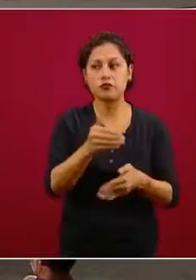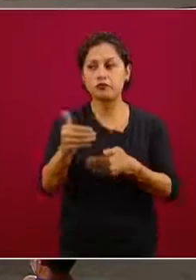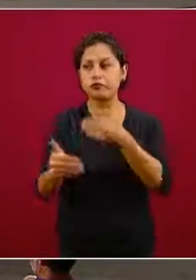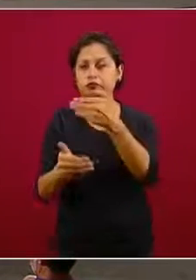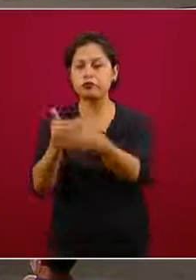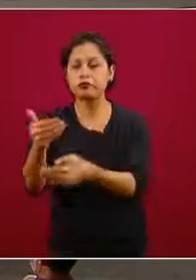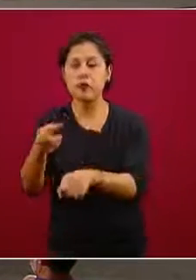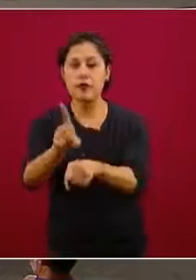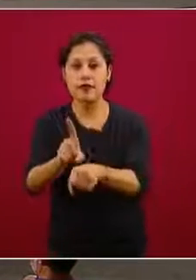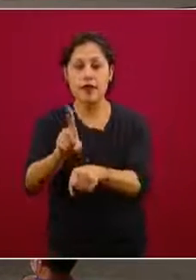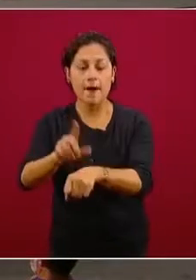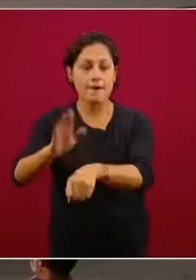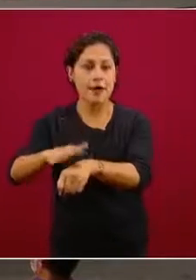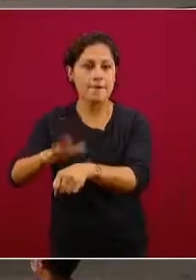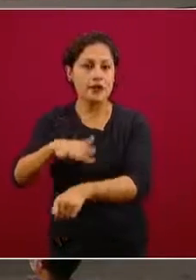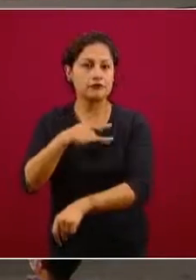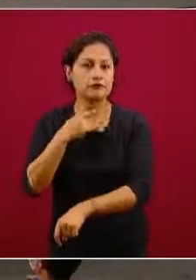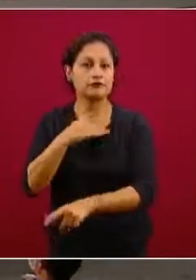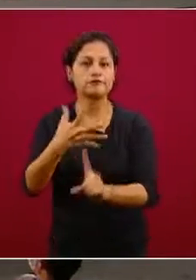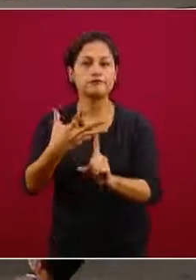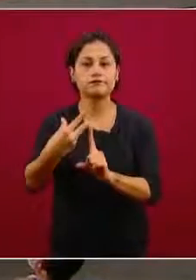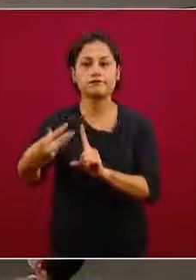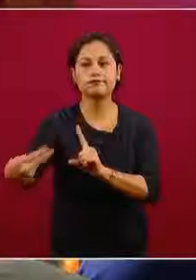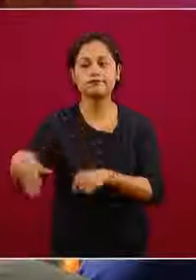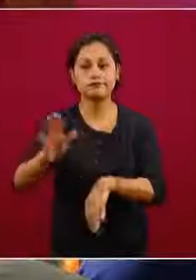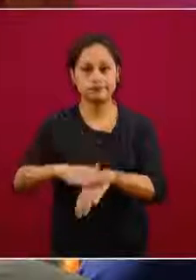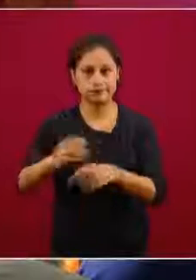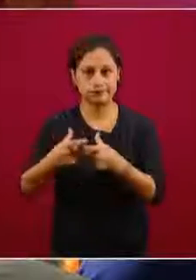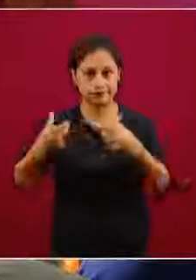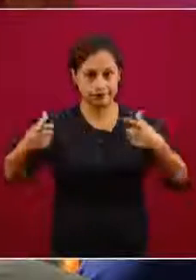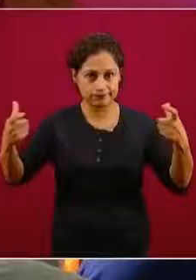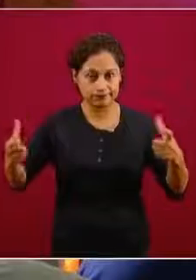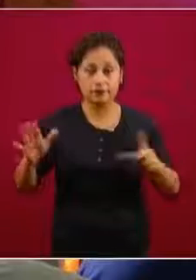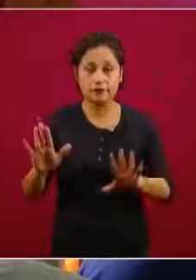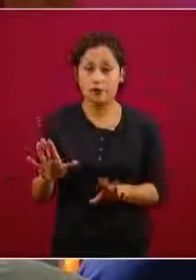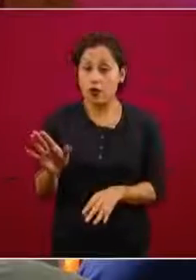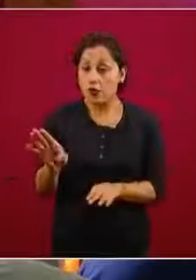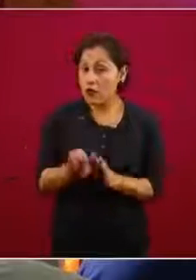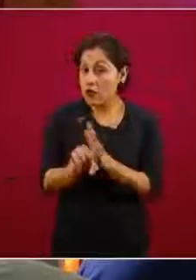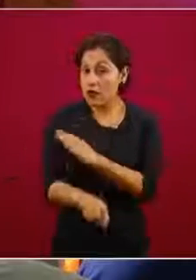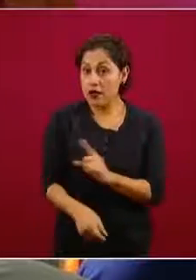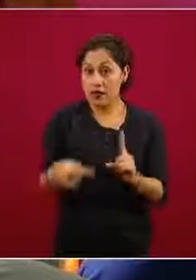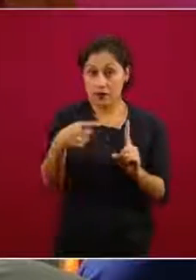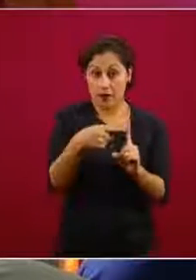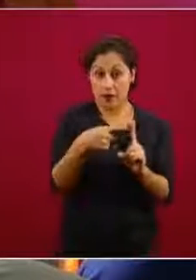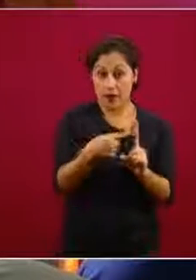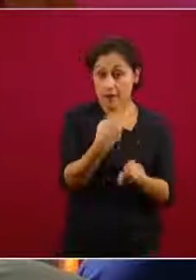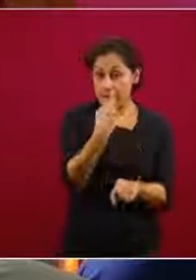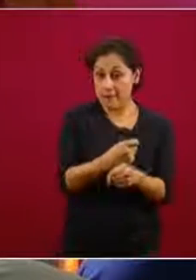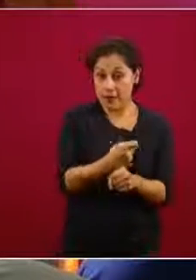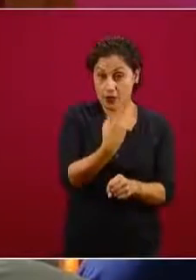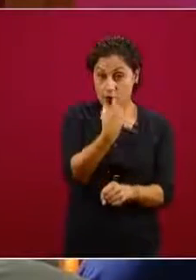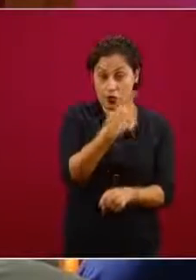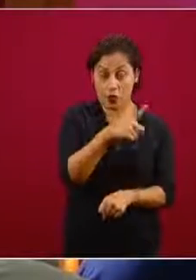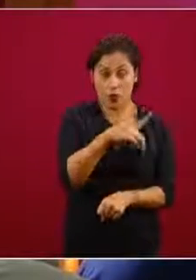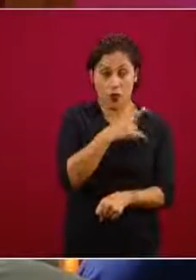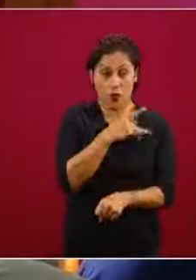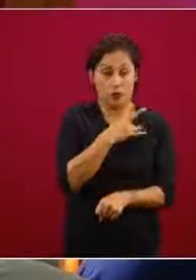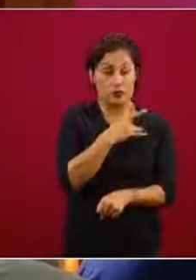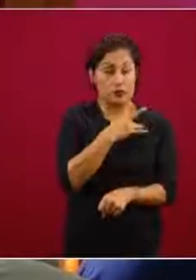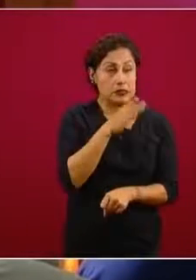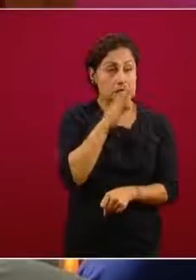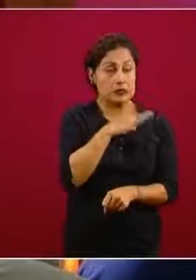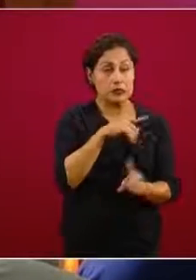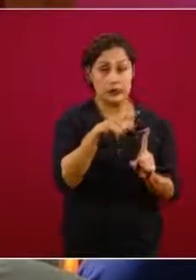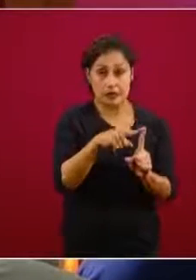síntomas sí existe probabilidad de contagio. Ese contagio es más probable si hubiera sido al segundo día, al tercer día, y el